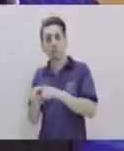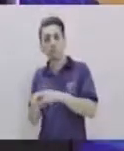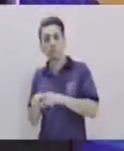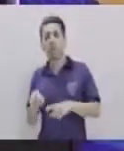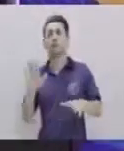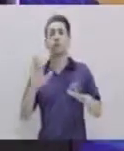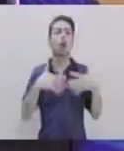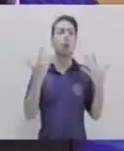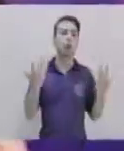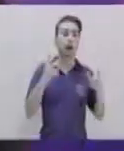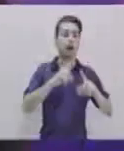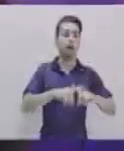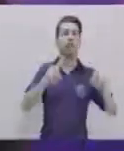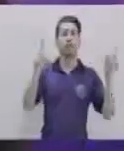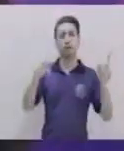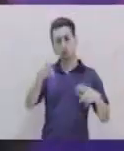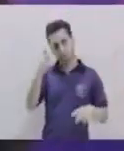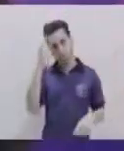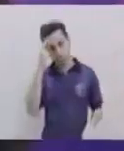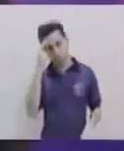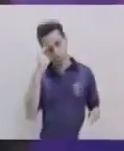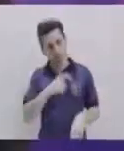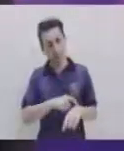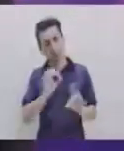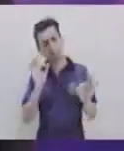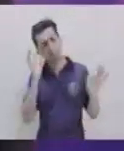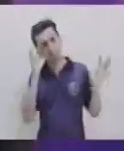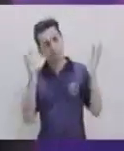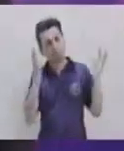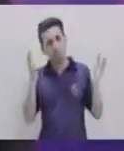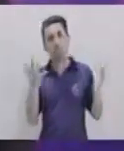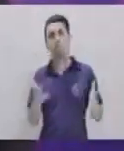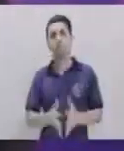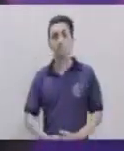las diferencias? Pensemos un momento.